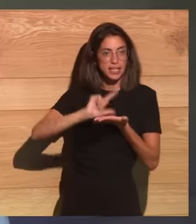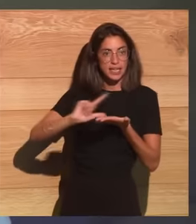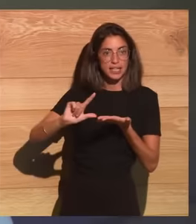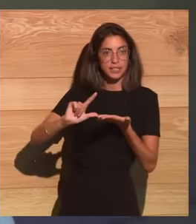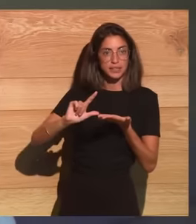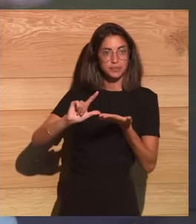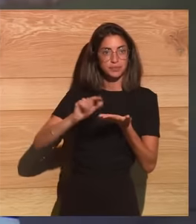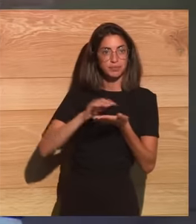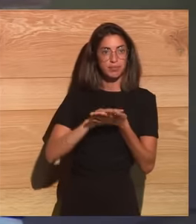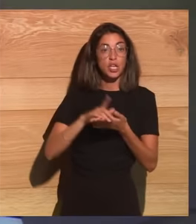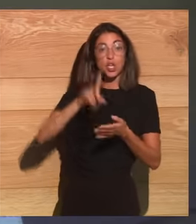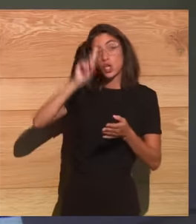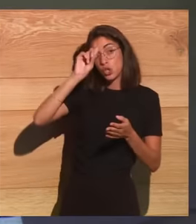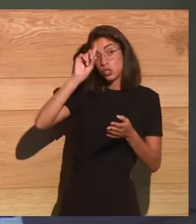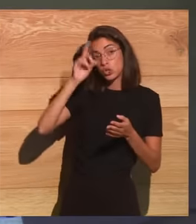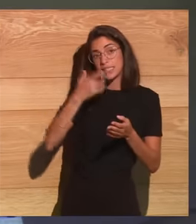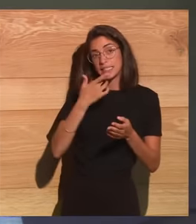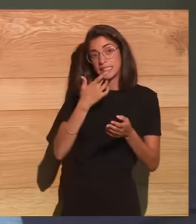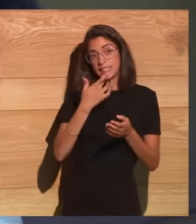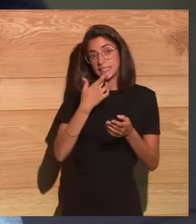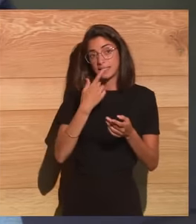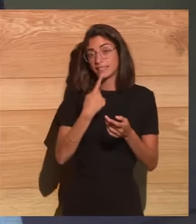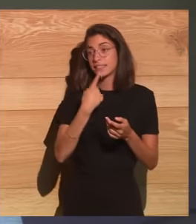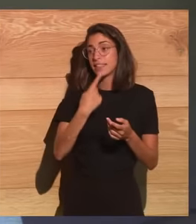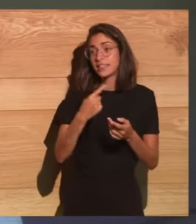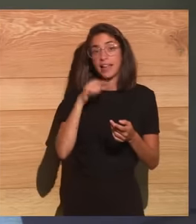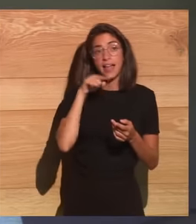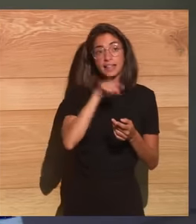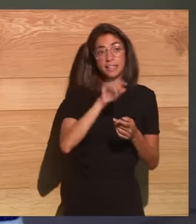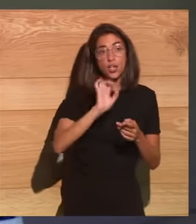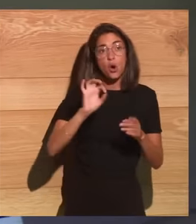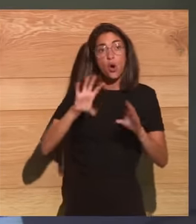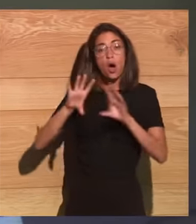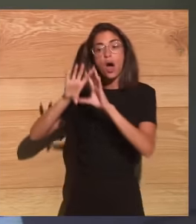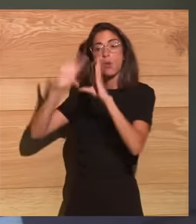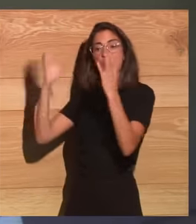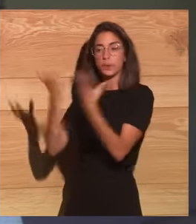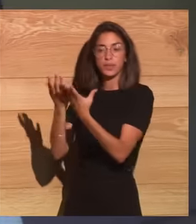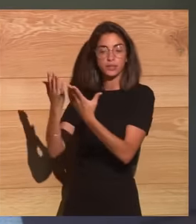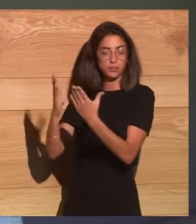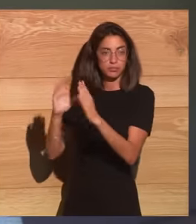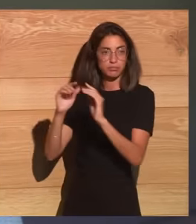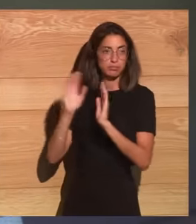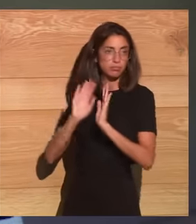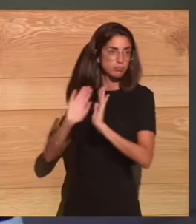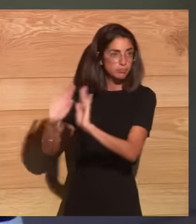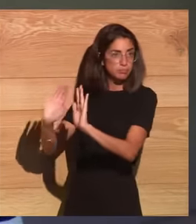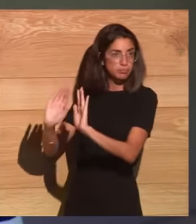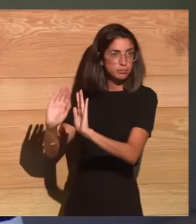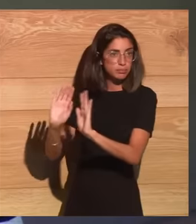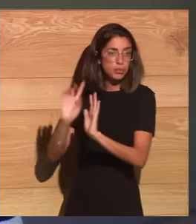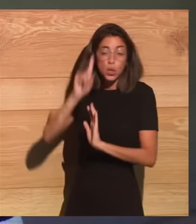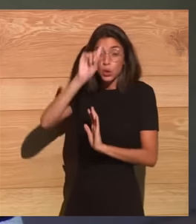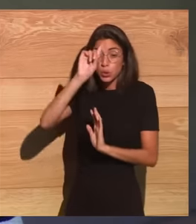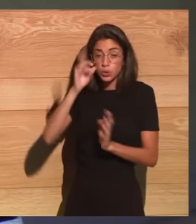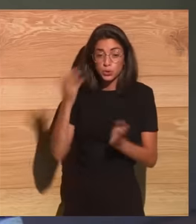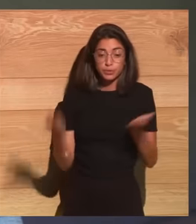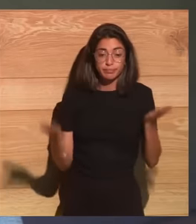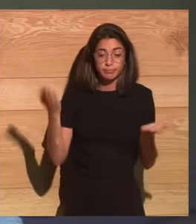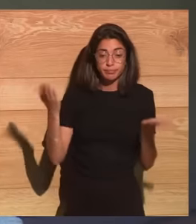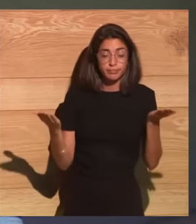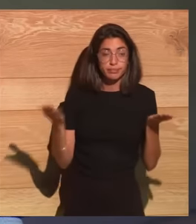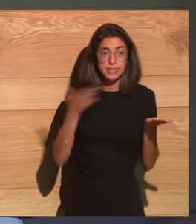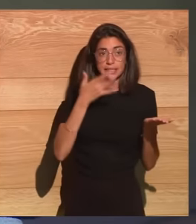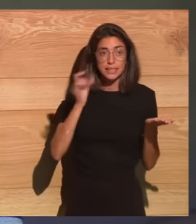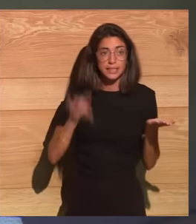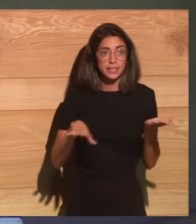Javi. No sabía si atribuírtelos a ti o al universo, que no está, o sea, a ti, a la gente que te rodea o al universo, ¿vale? Eso, pero es que hay uno, ahora me acabo de acordar, uno que te lo atribuyes